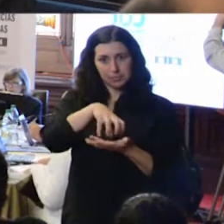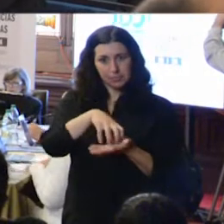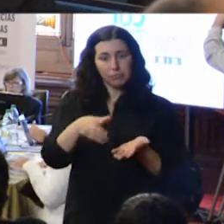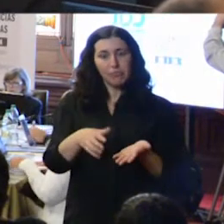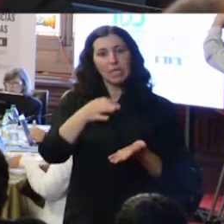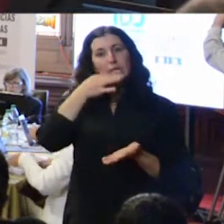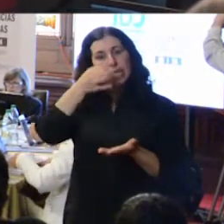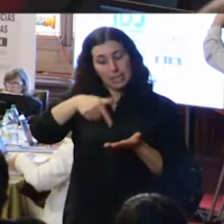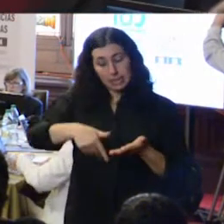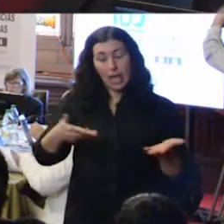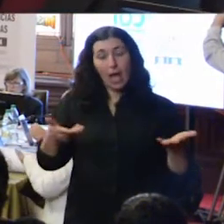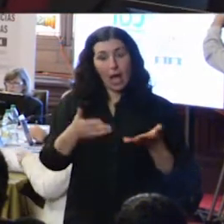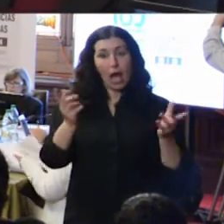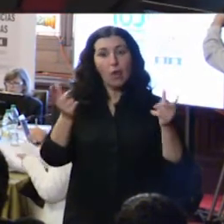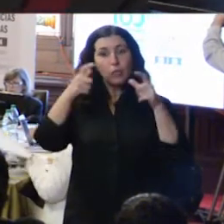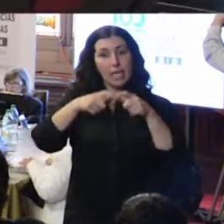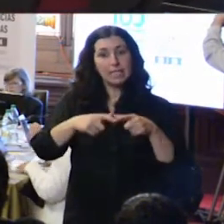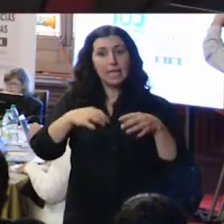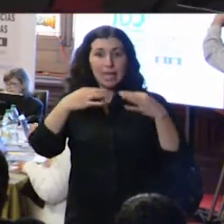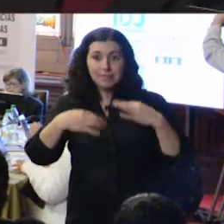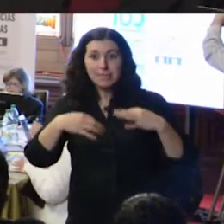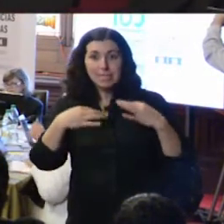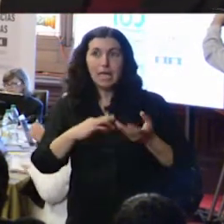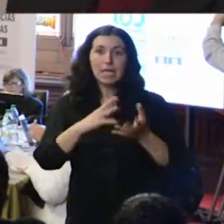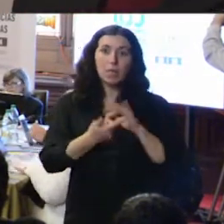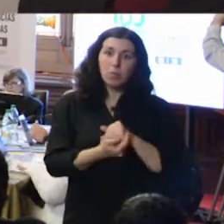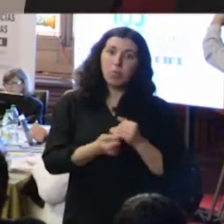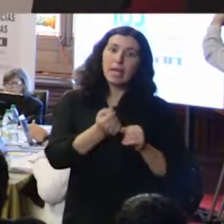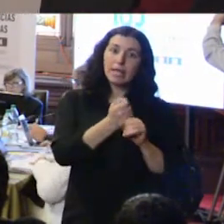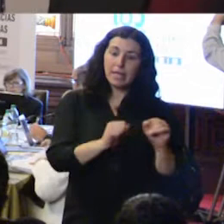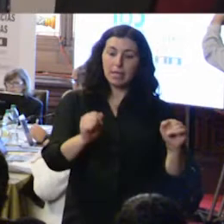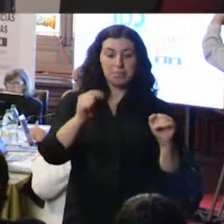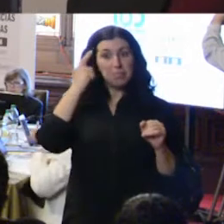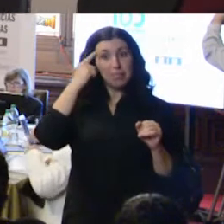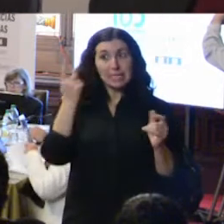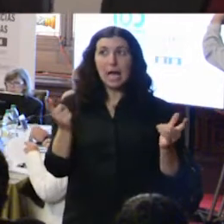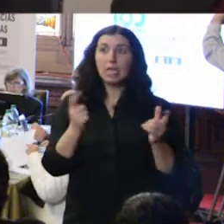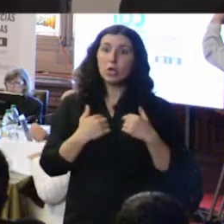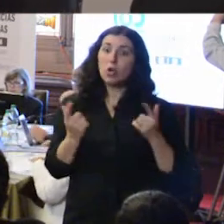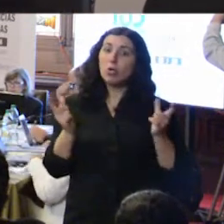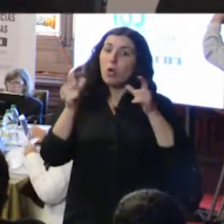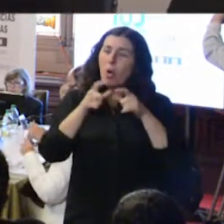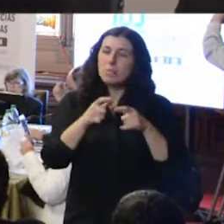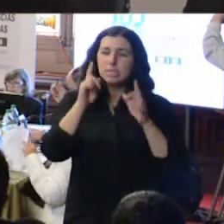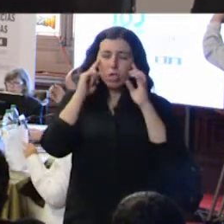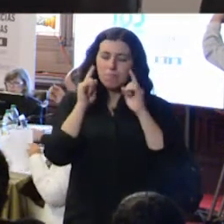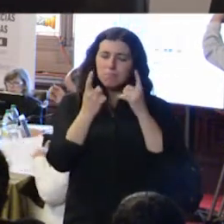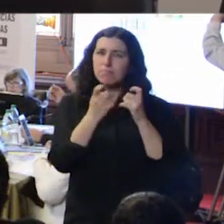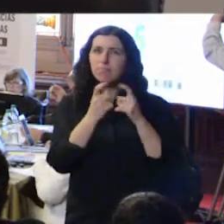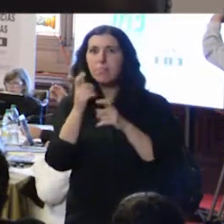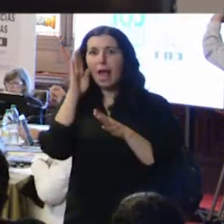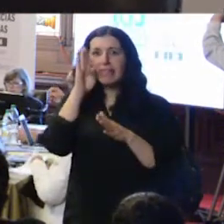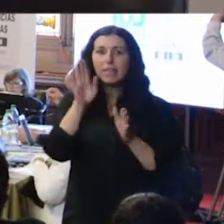en la presente audiencia, que efectivamente le permite a la Comisión dar seguimiento a la situación de las personas defensoras de